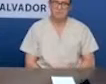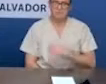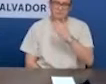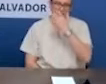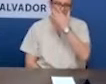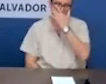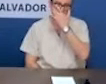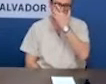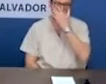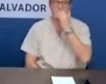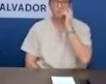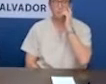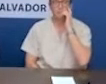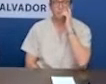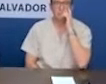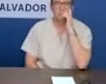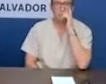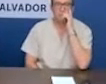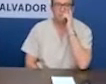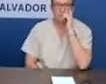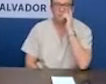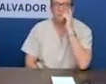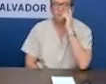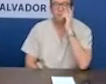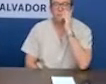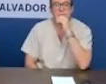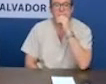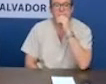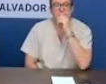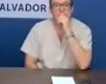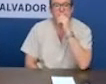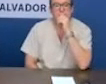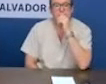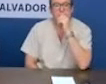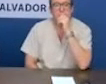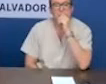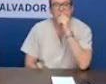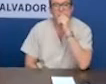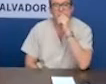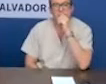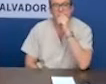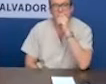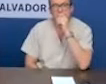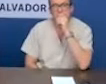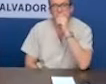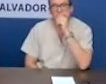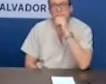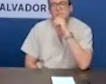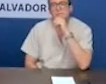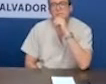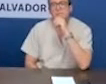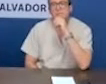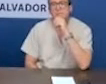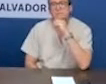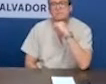esta patología sin que todavía logremos encontrar exactamente cuáles son los factores que